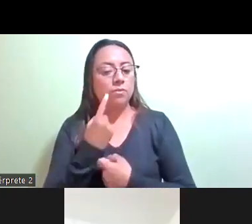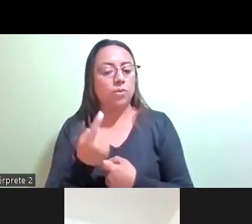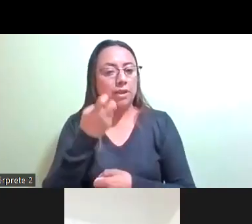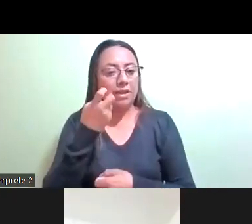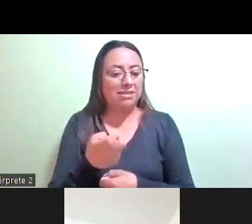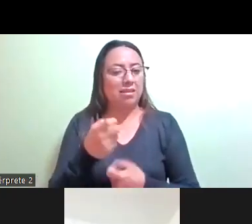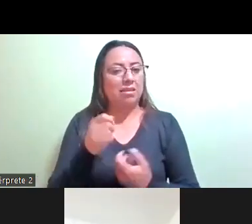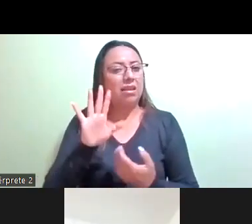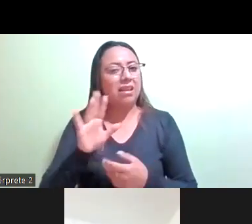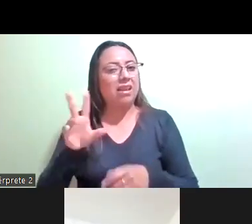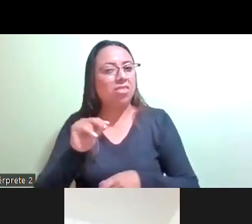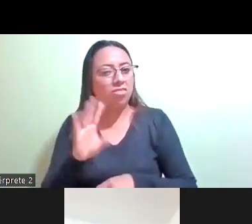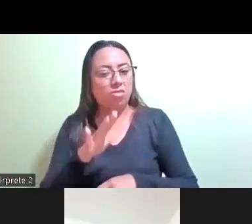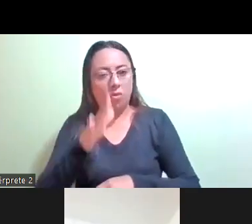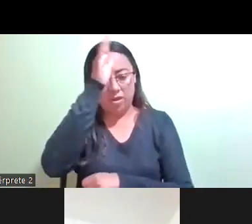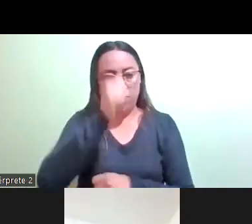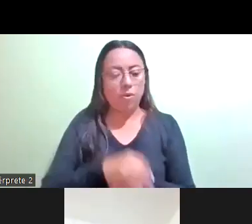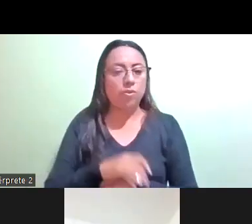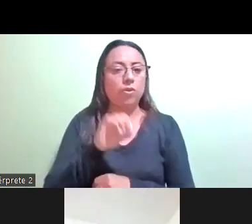inconformidad relacionado con el expediente